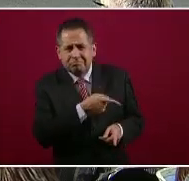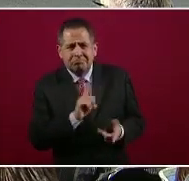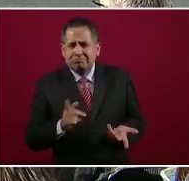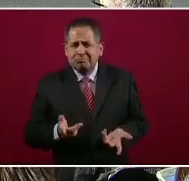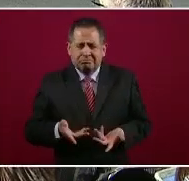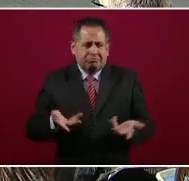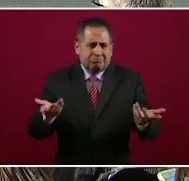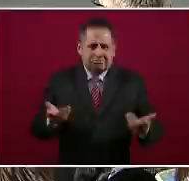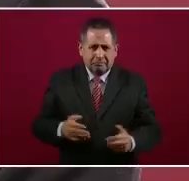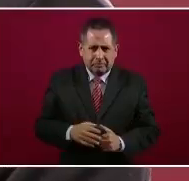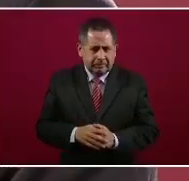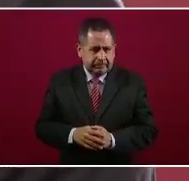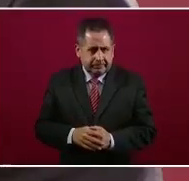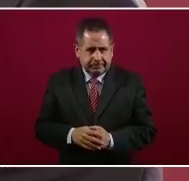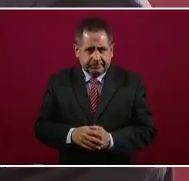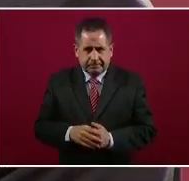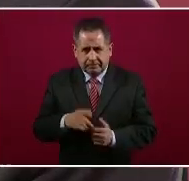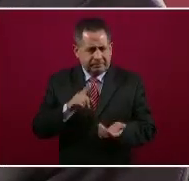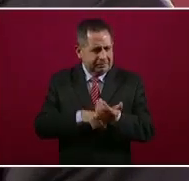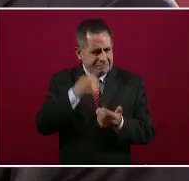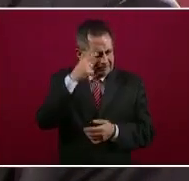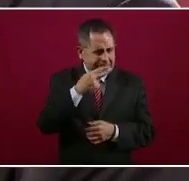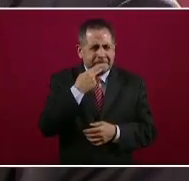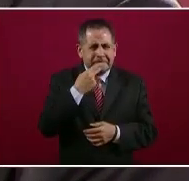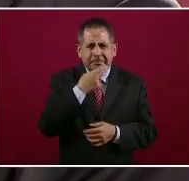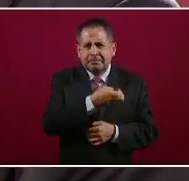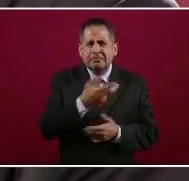que este acceso